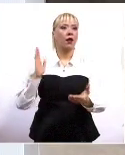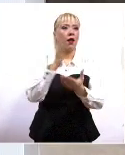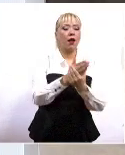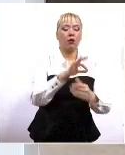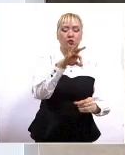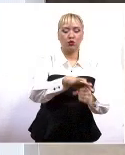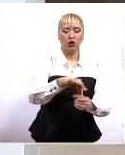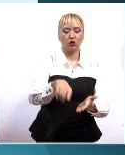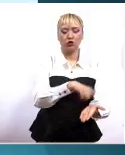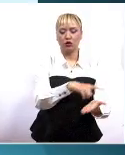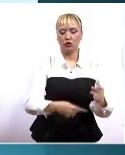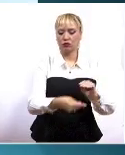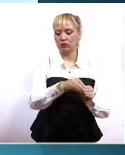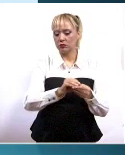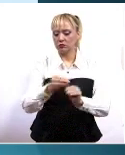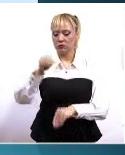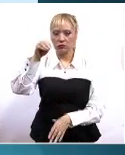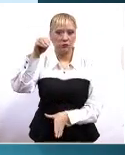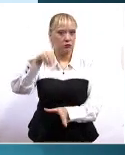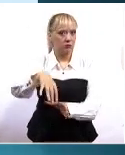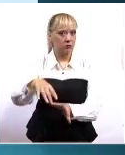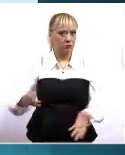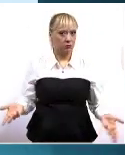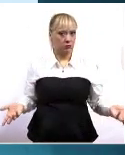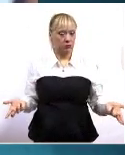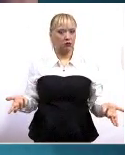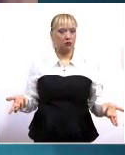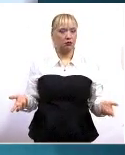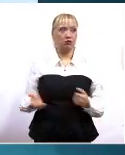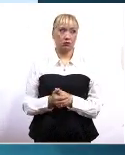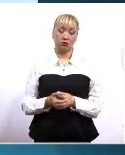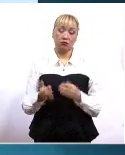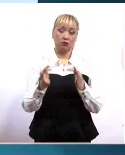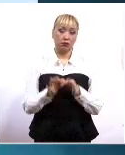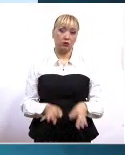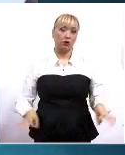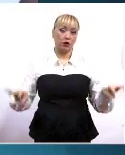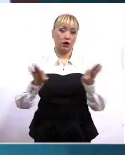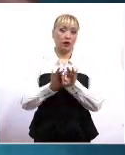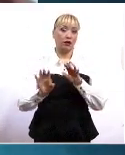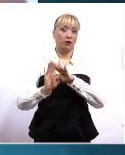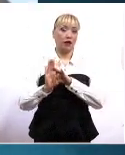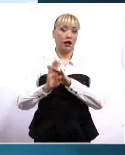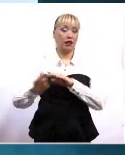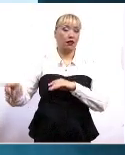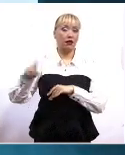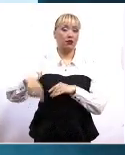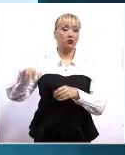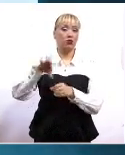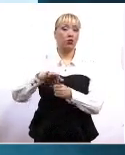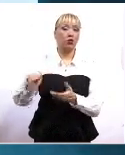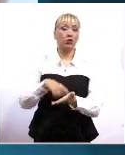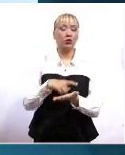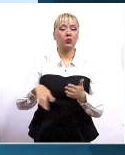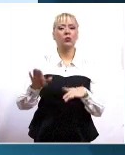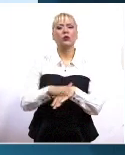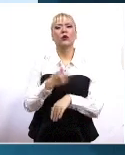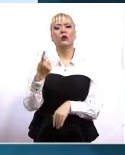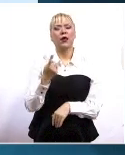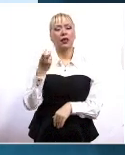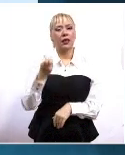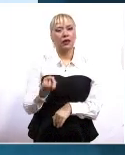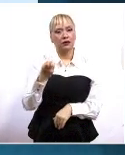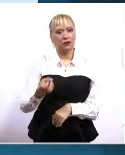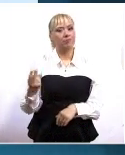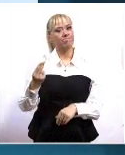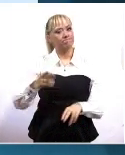ejercer su derecho al voto. Y creo que la importancia del voto migrante pues se refleja en este concepto